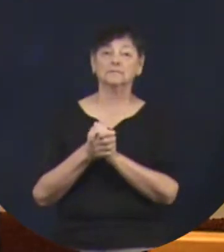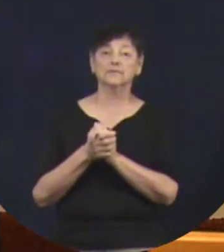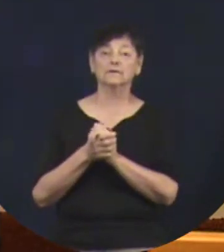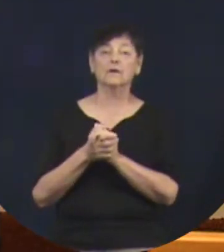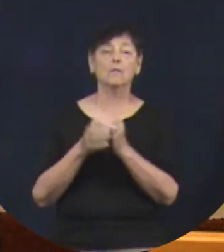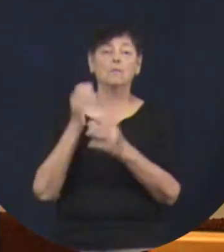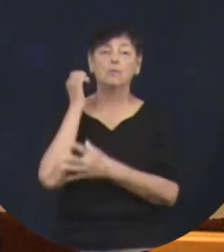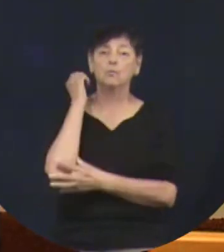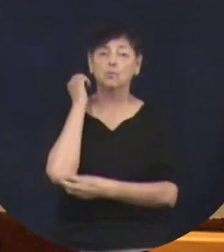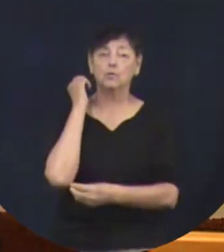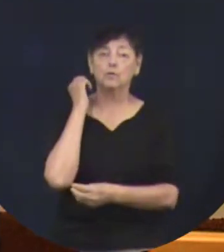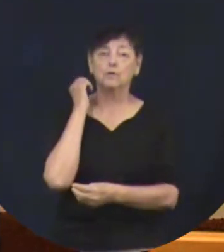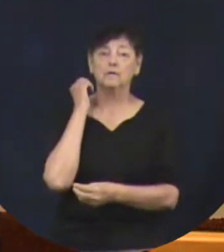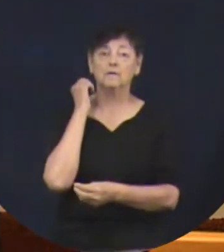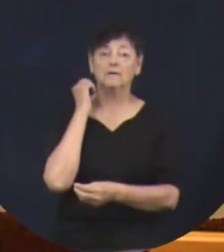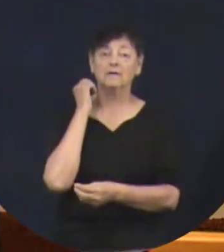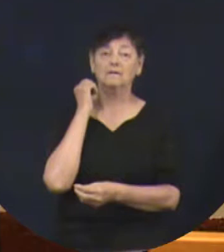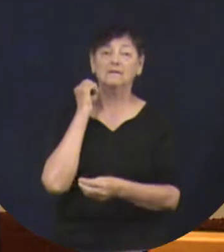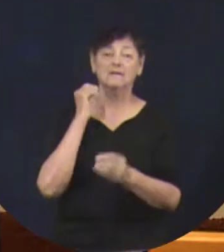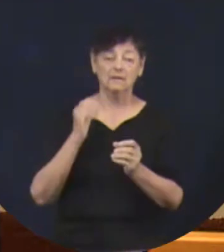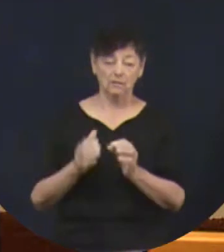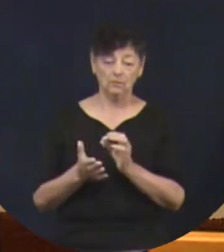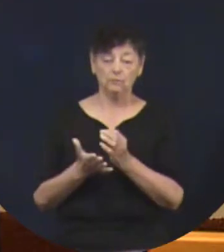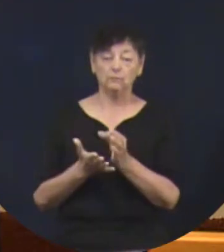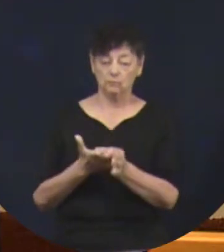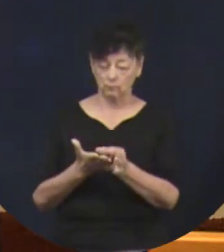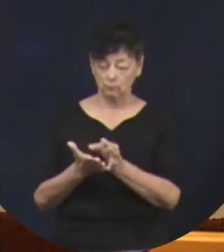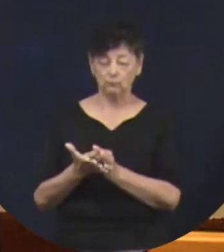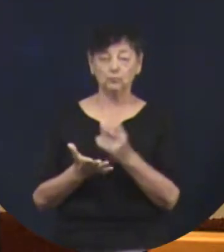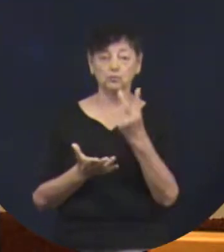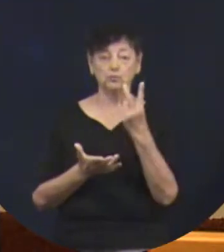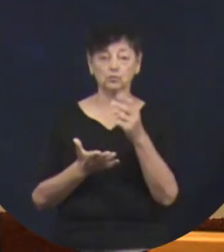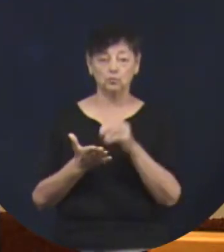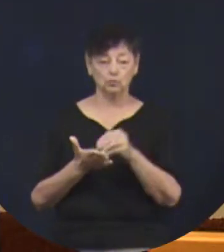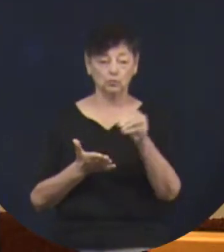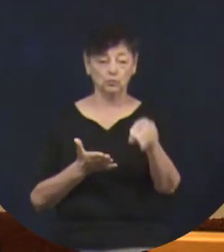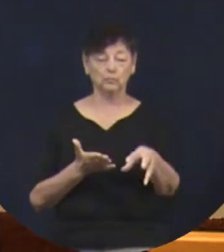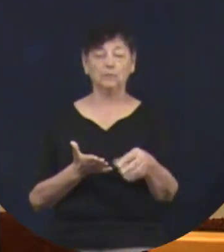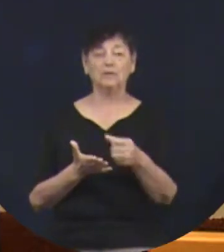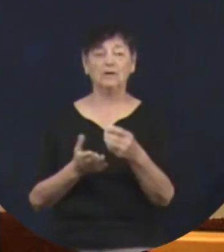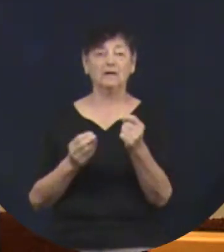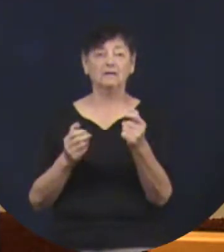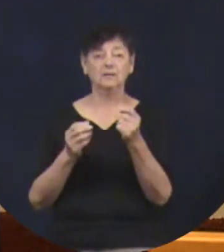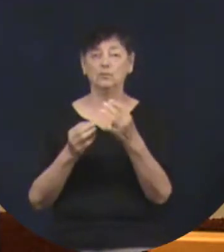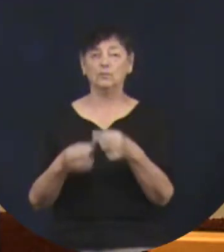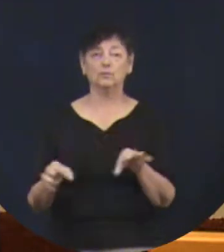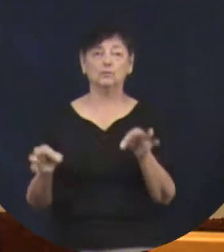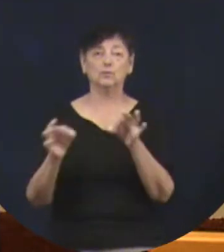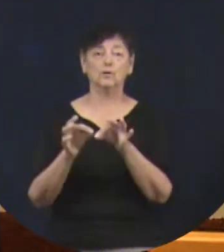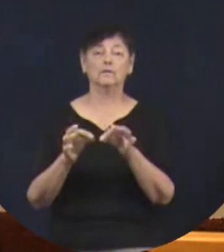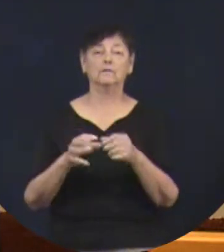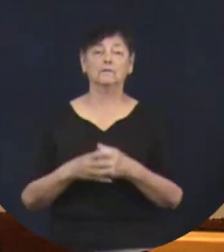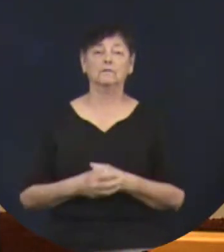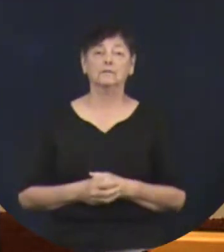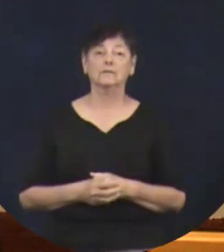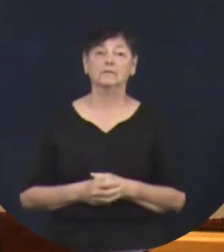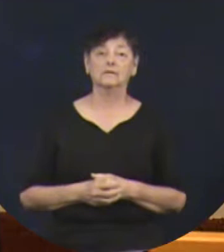una viuda pobre, y echó dos moneditas de muy poco valor.